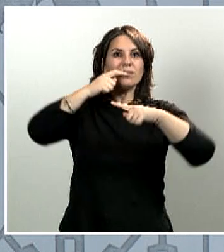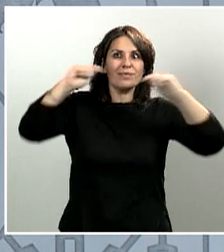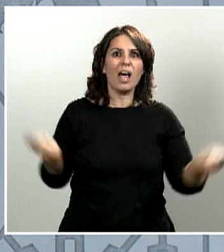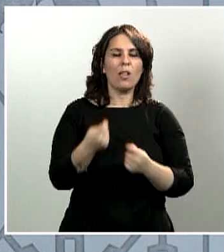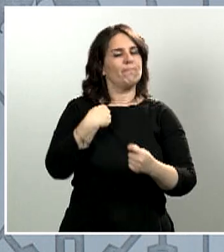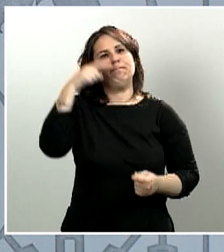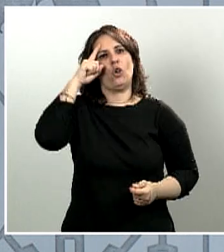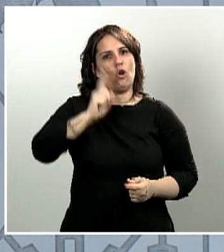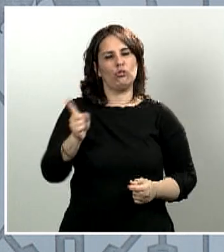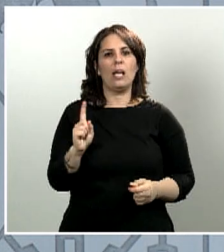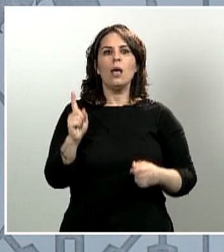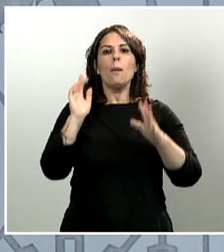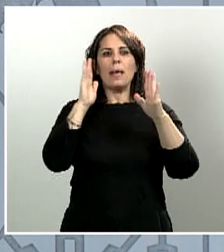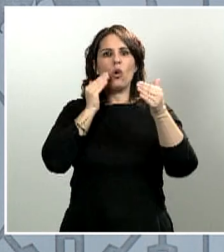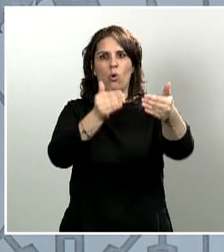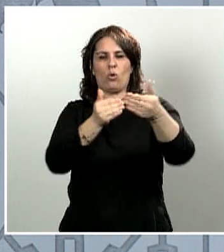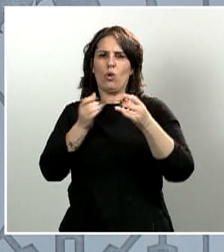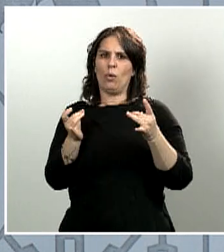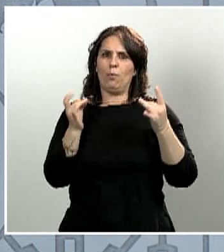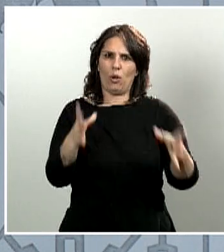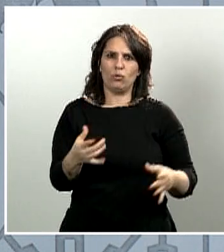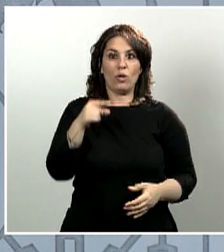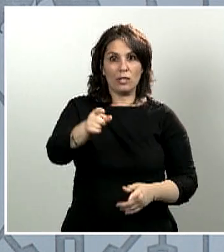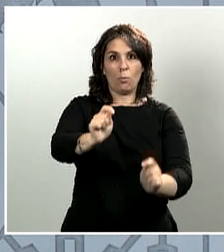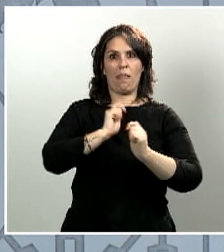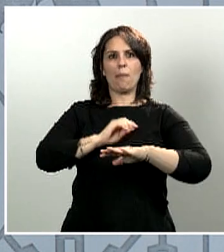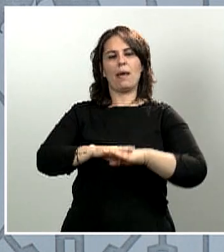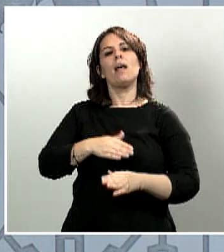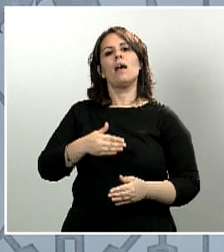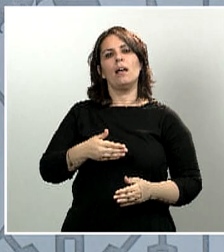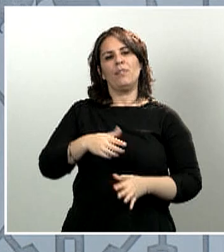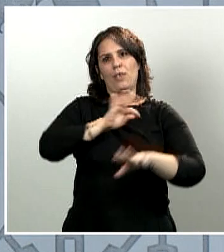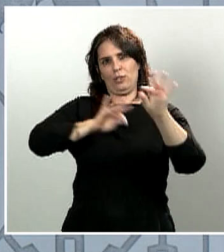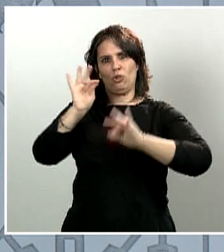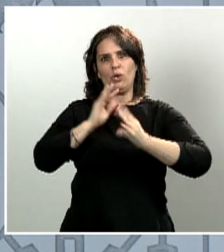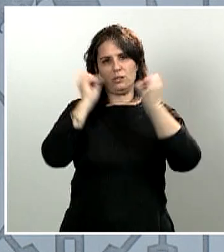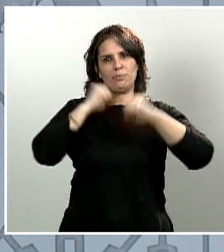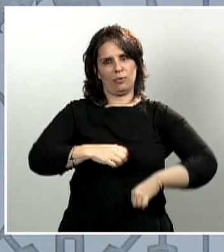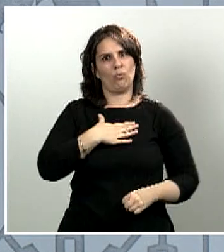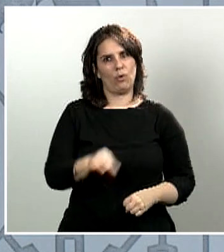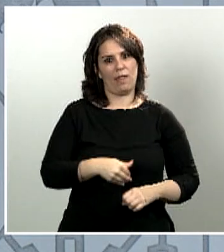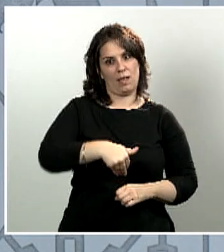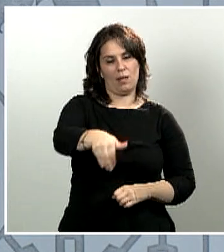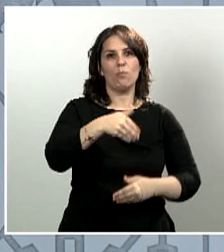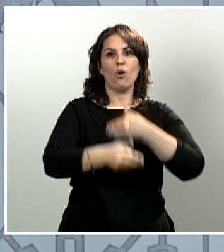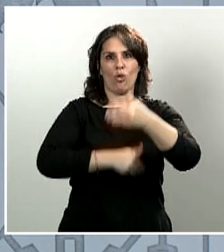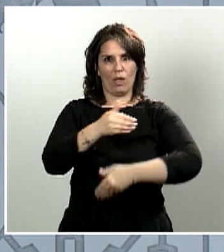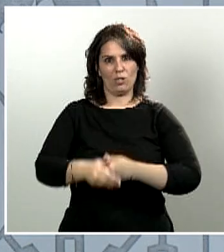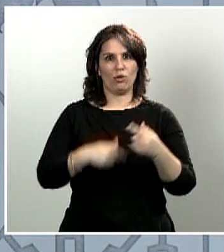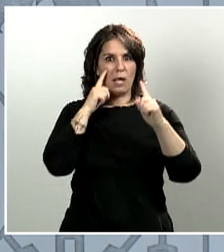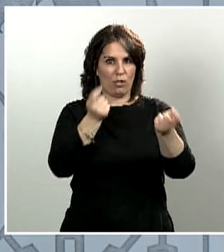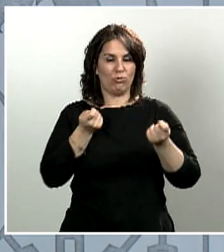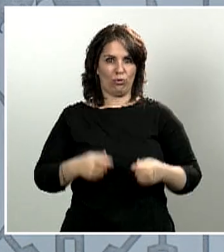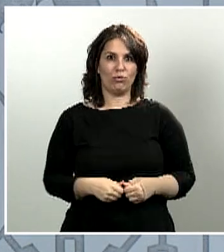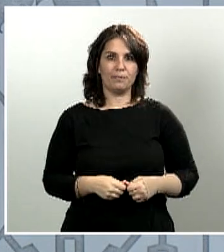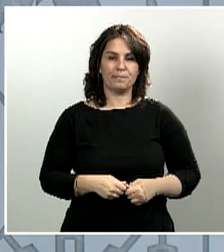valorar o apoyará, obviamente, la toma de decisiones en todos los procesos que nos quedan por desarrollar en el control de esta epidemia.